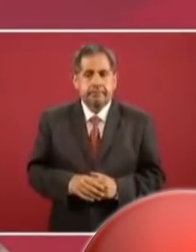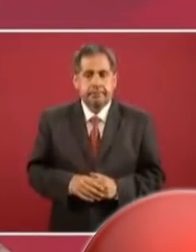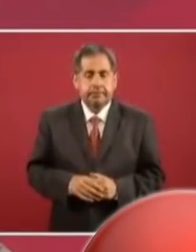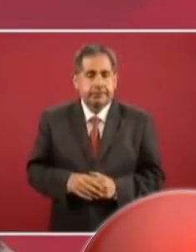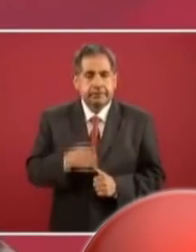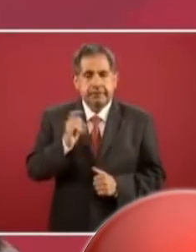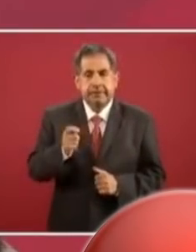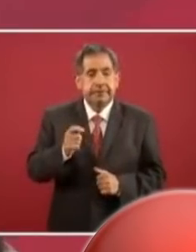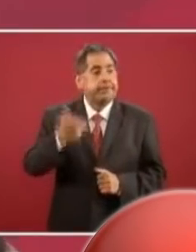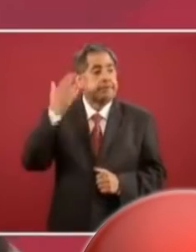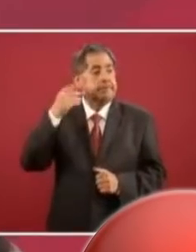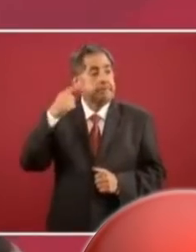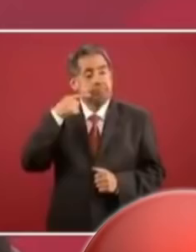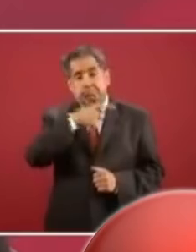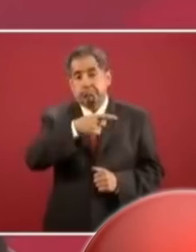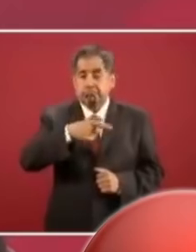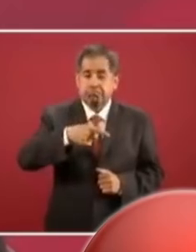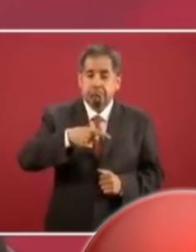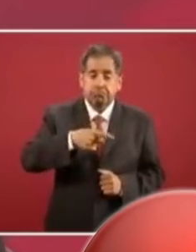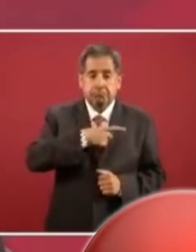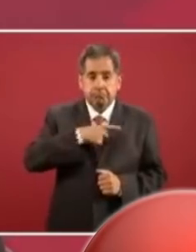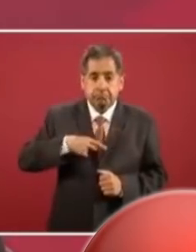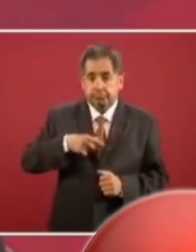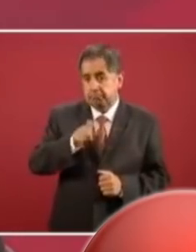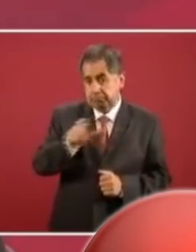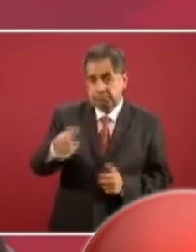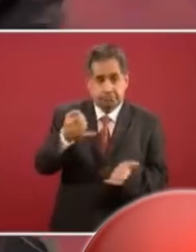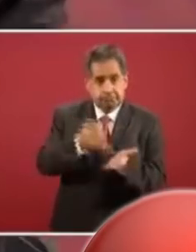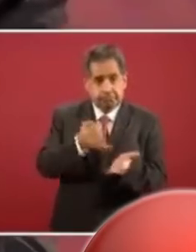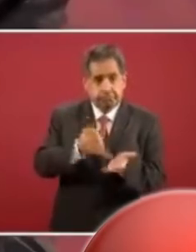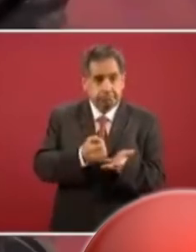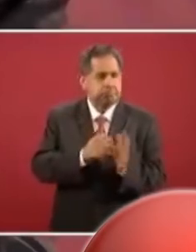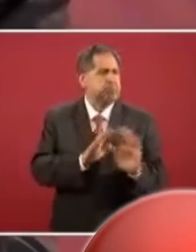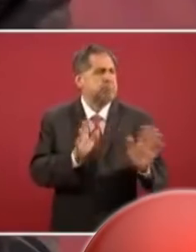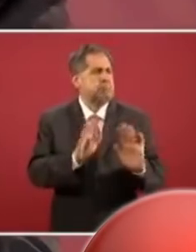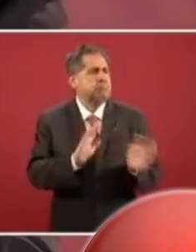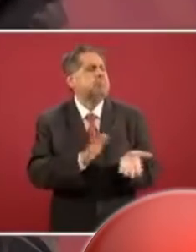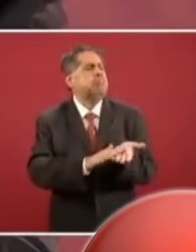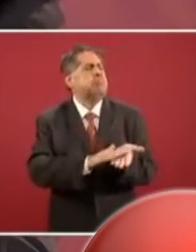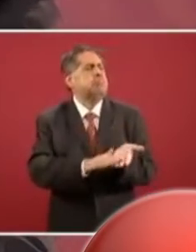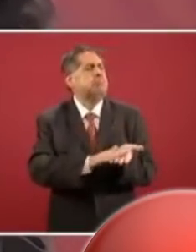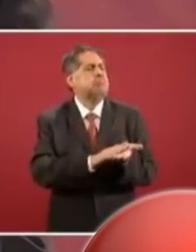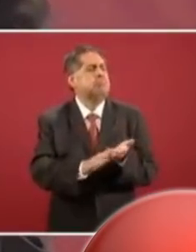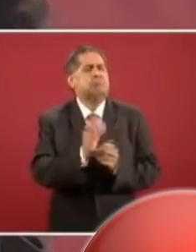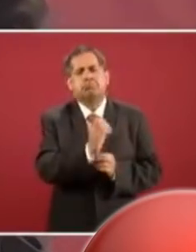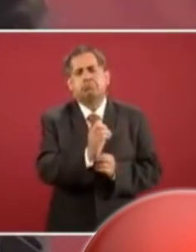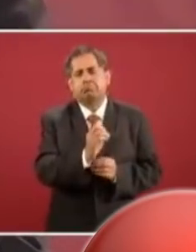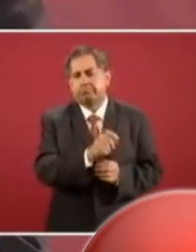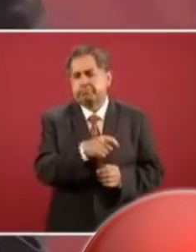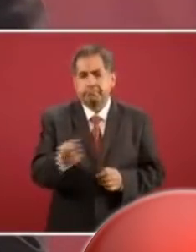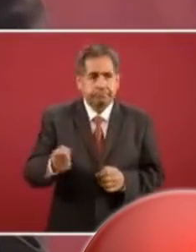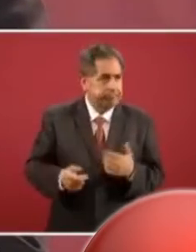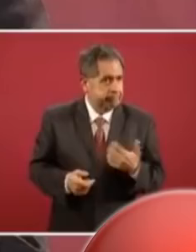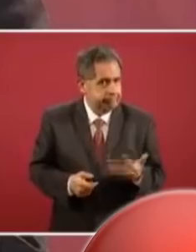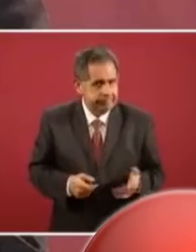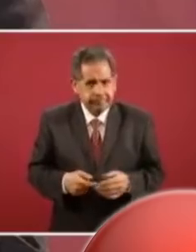se les condonaban los impuestos a las grandes empresas,